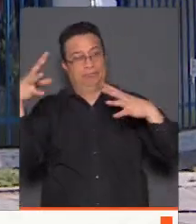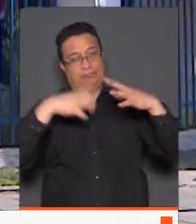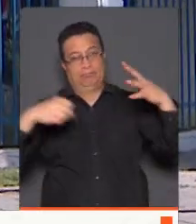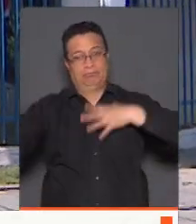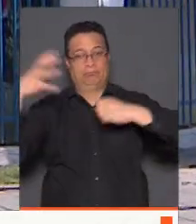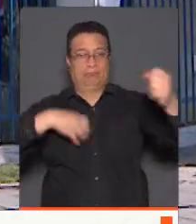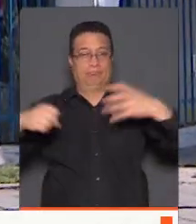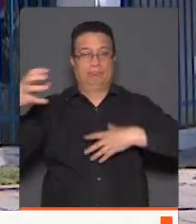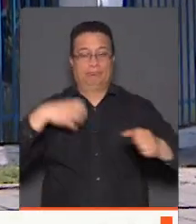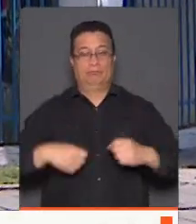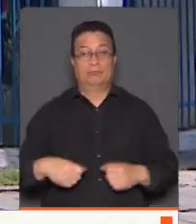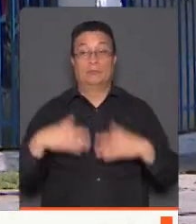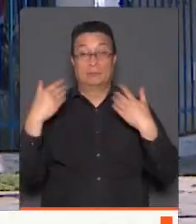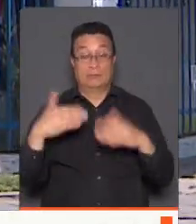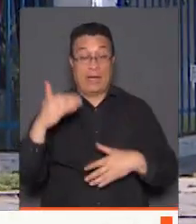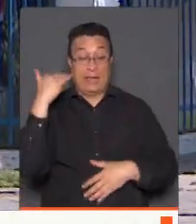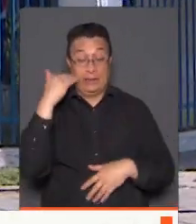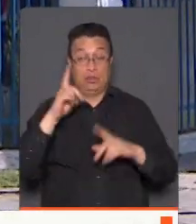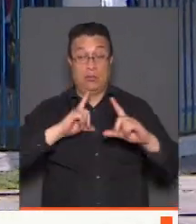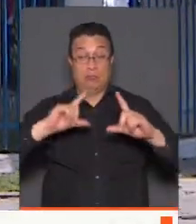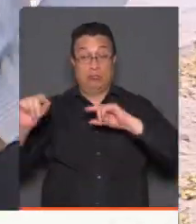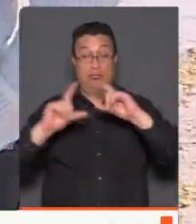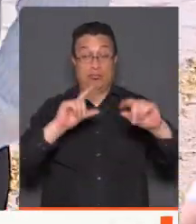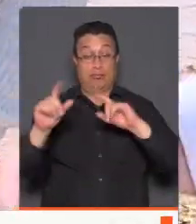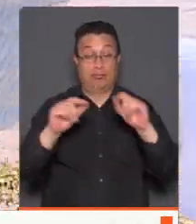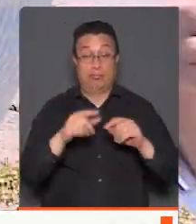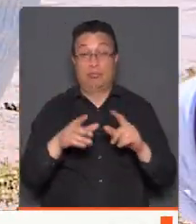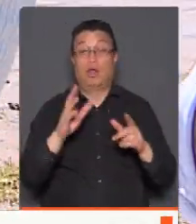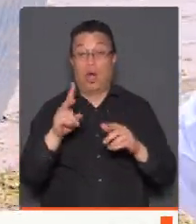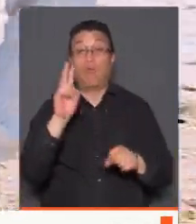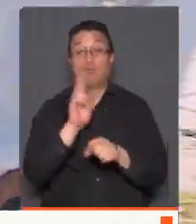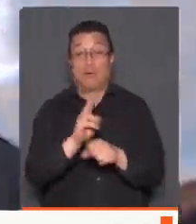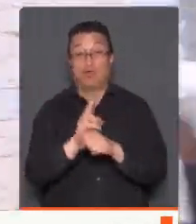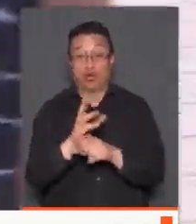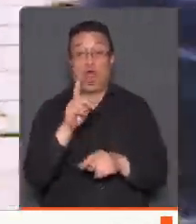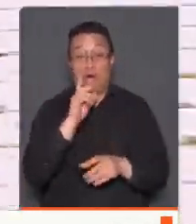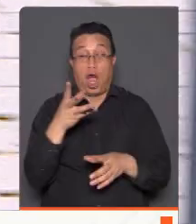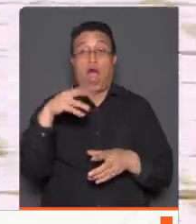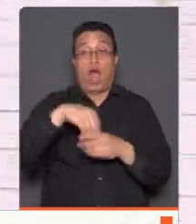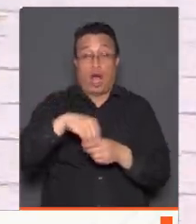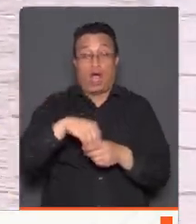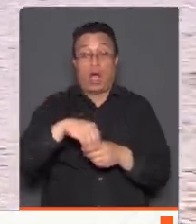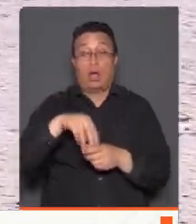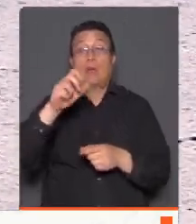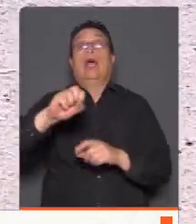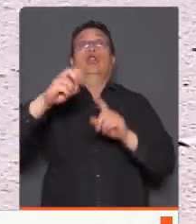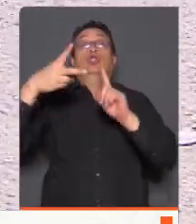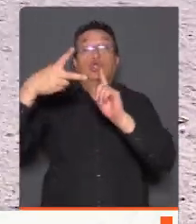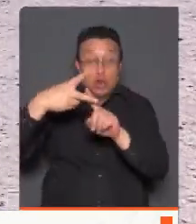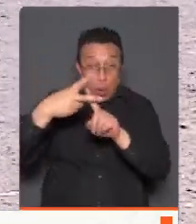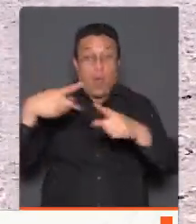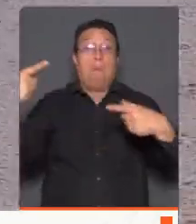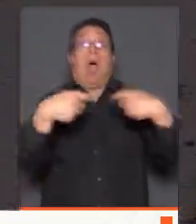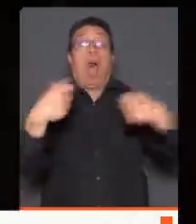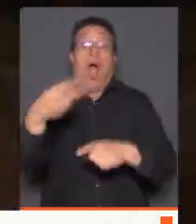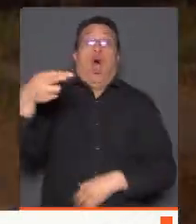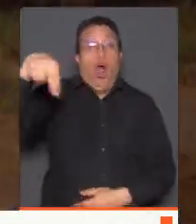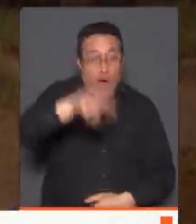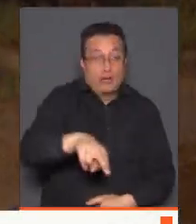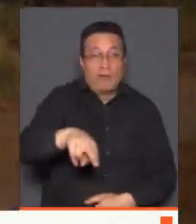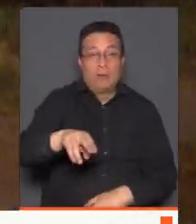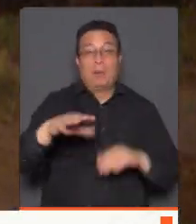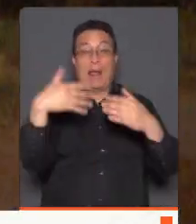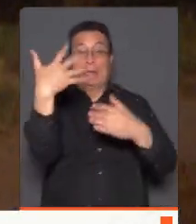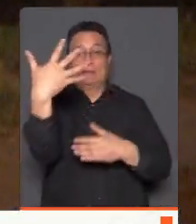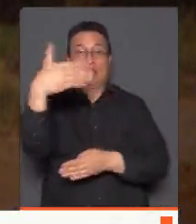Y una vez que los niños se fueron y mientras aún quedaban profesores en el liceo, se inició una segunda balacera cerca de las 17